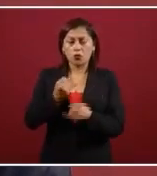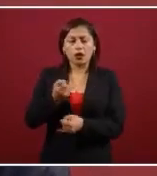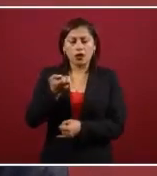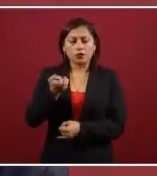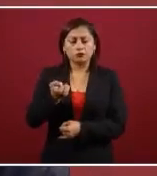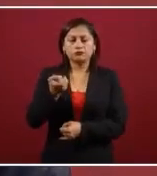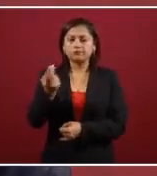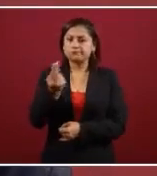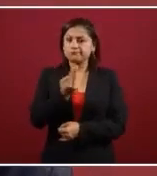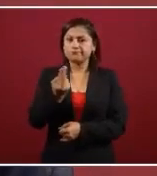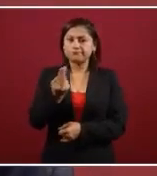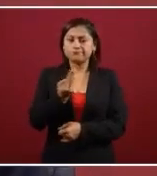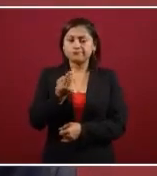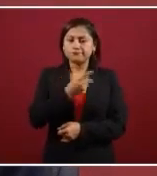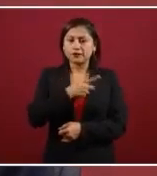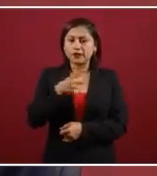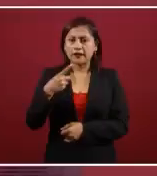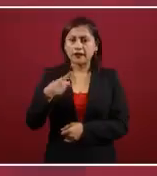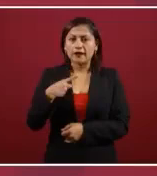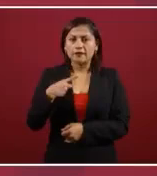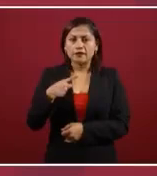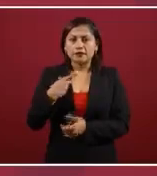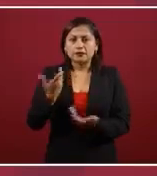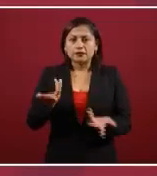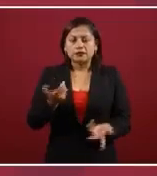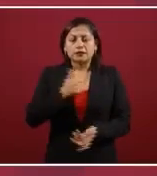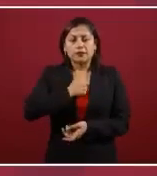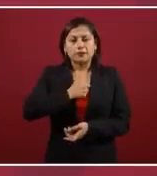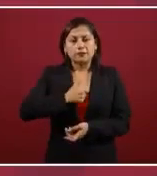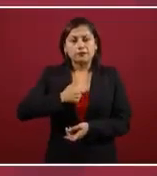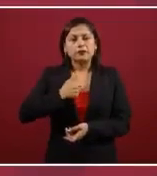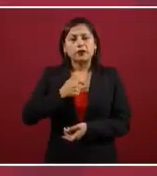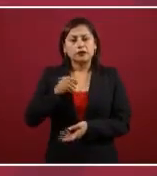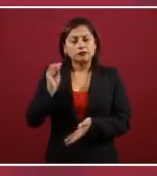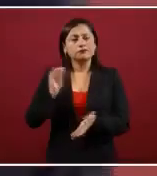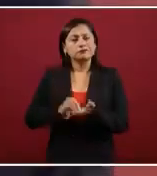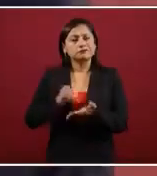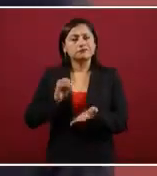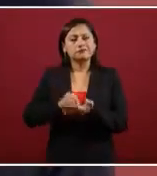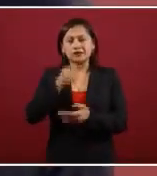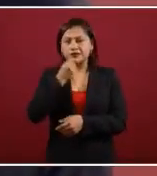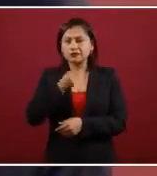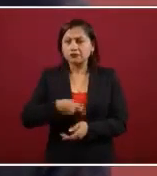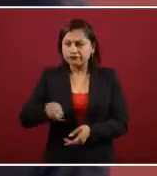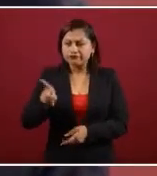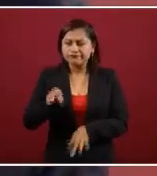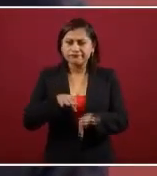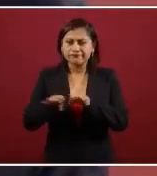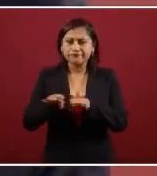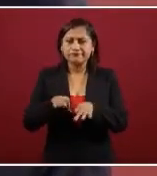no lo que sucede, pues, desgraciadamente todavía. Entonces estamos en eso